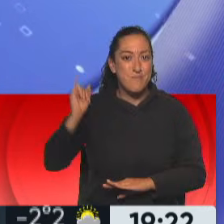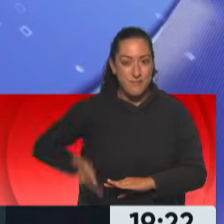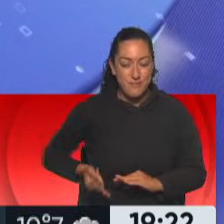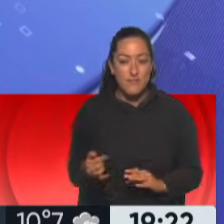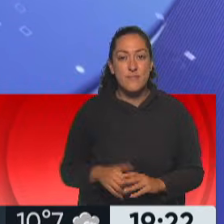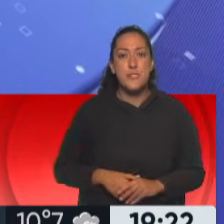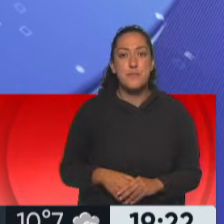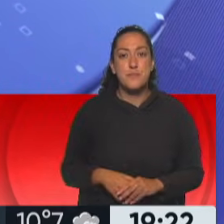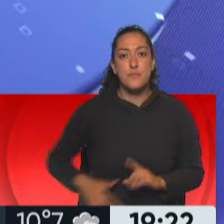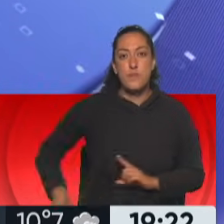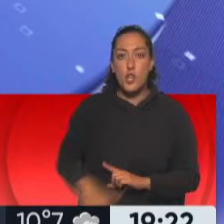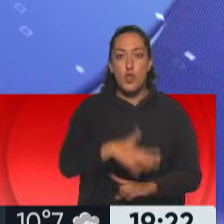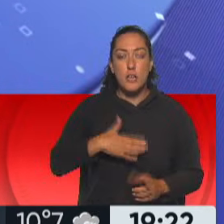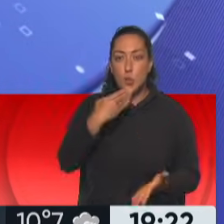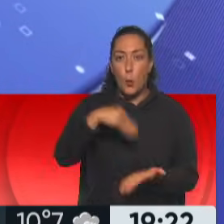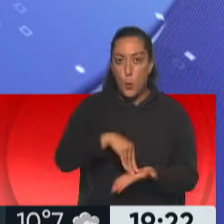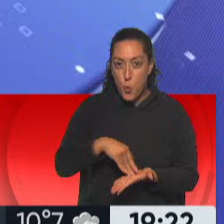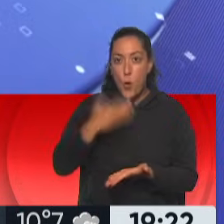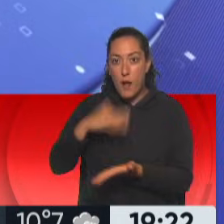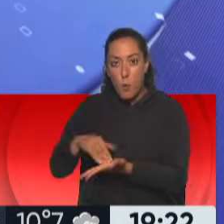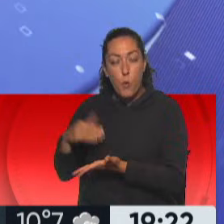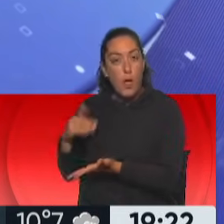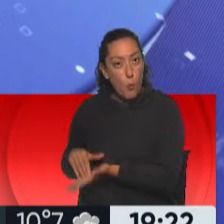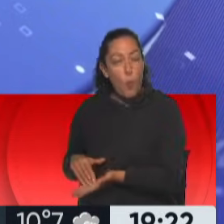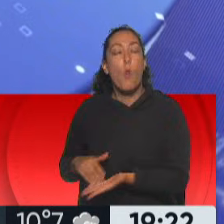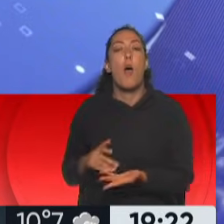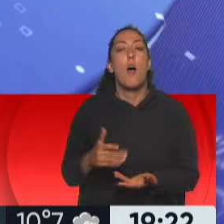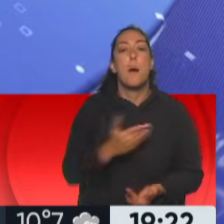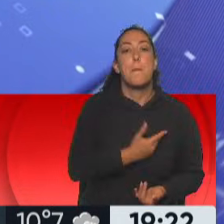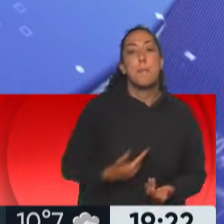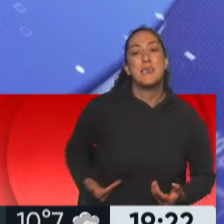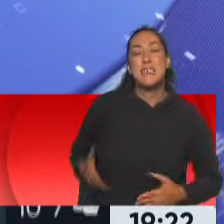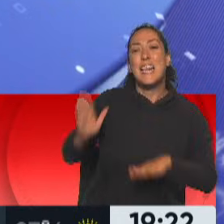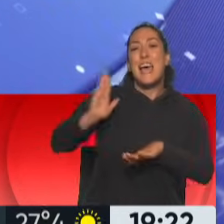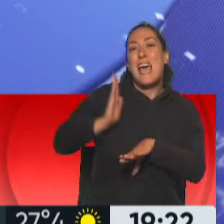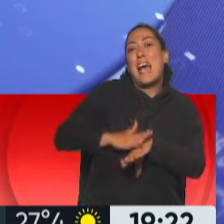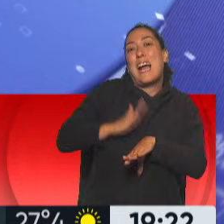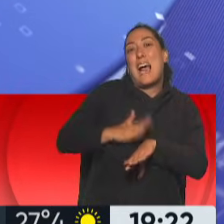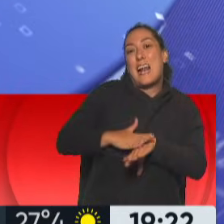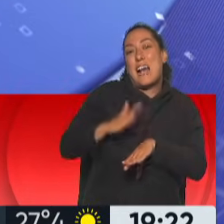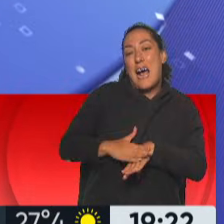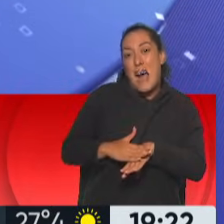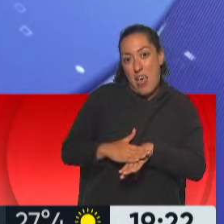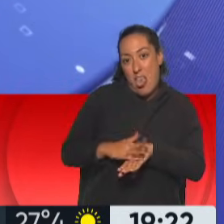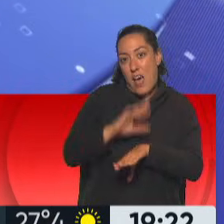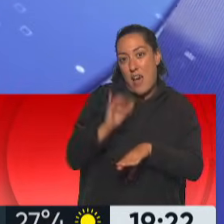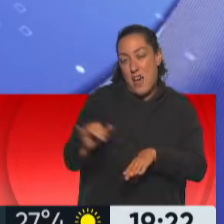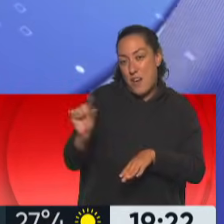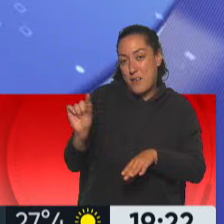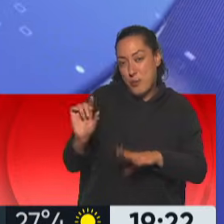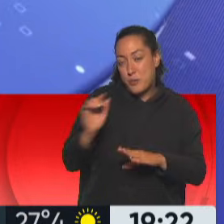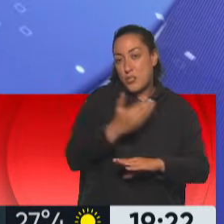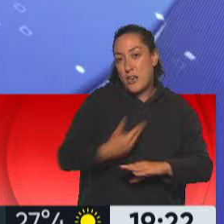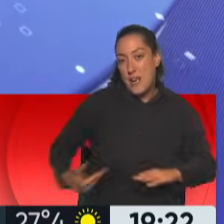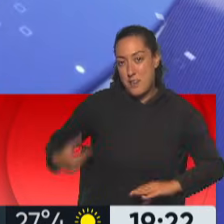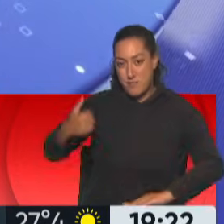jura, donde también justamente juró como presidenta encargada, así lo denominaron, Delcy Rodríguez, bueno, algunas de las cuestiones que habían